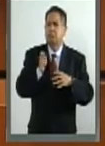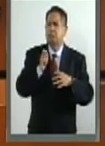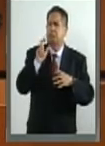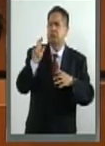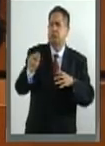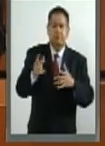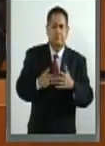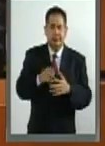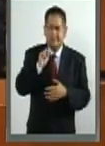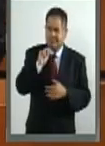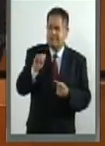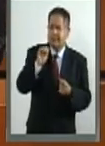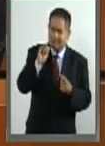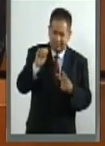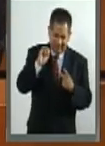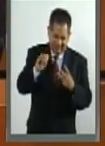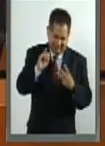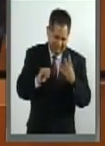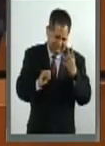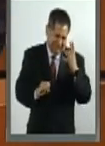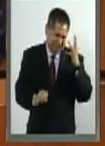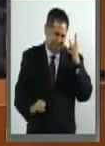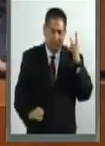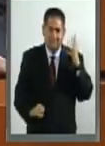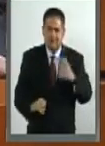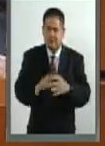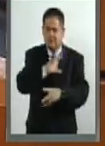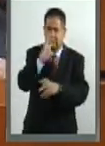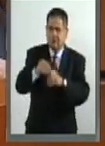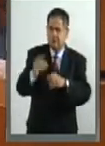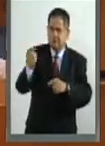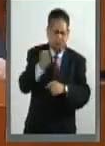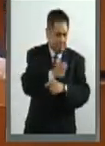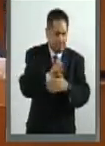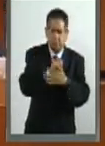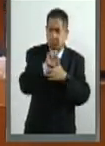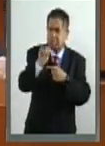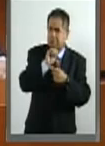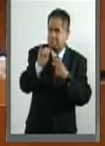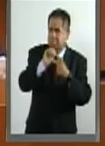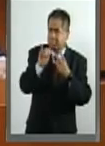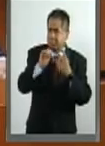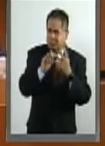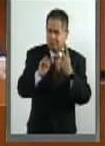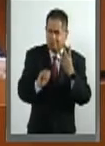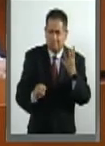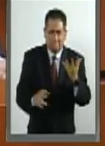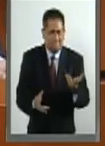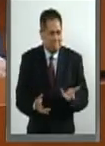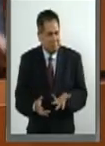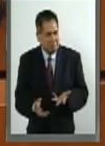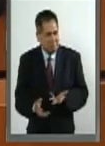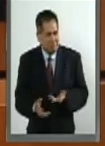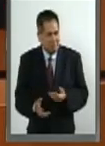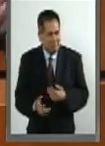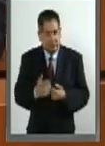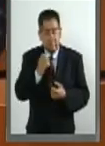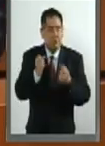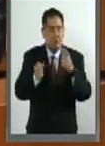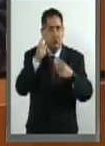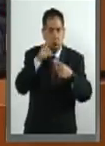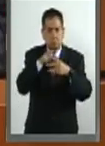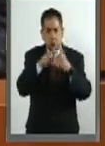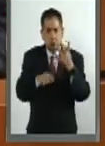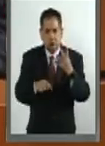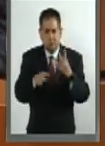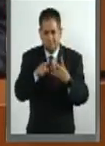récord. Le ha ratificado al presidente todos los nombramientos. Y aquí no se trata, y algunos de estos nombramientos